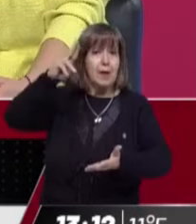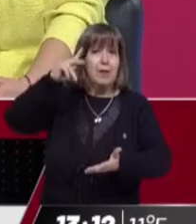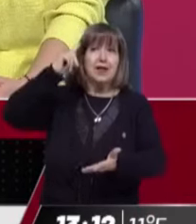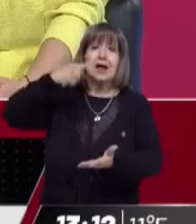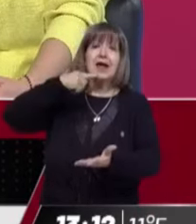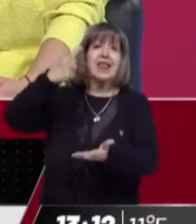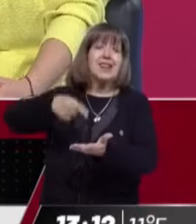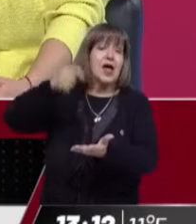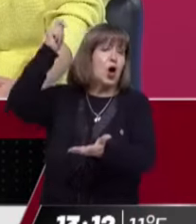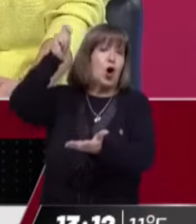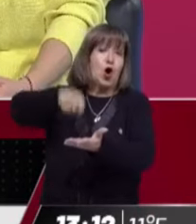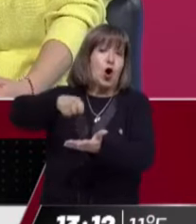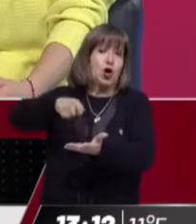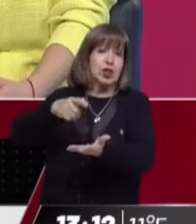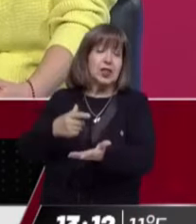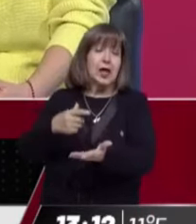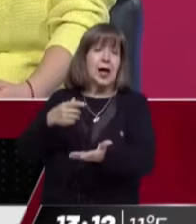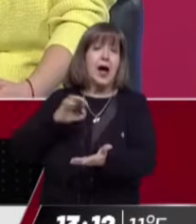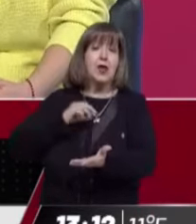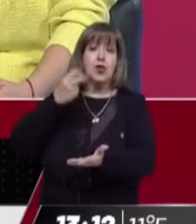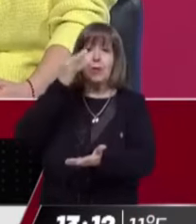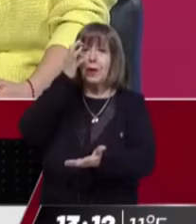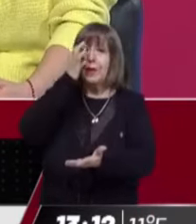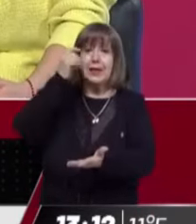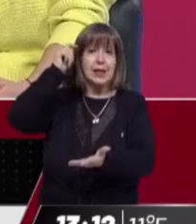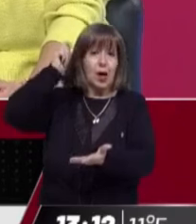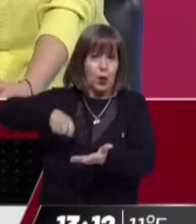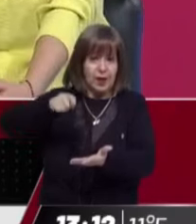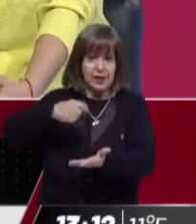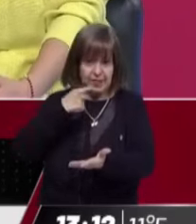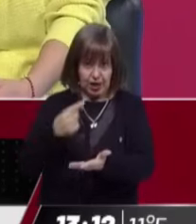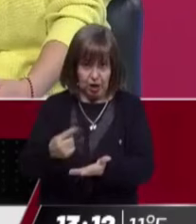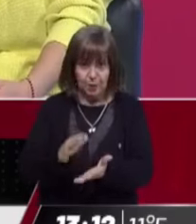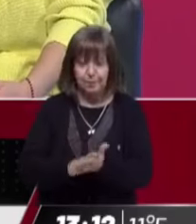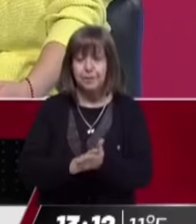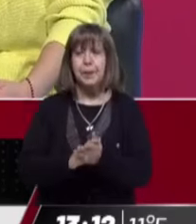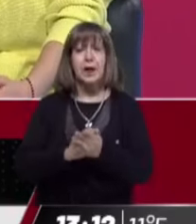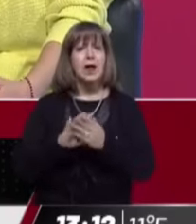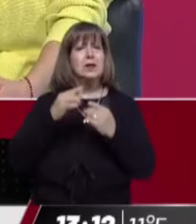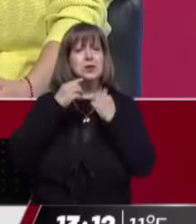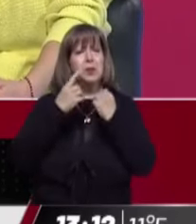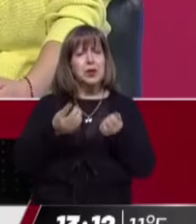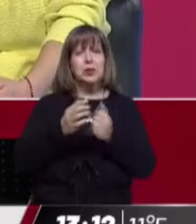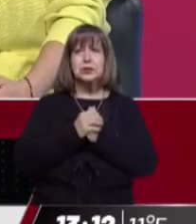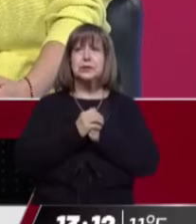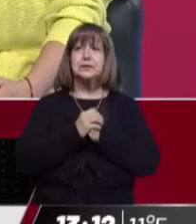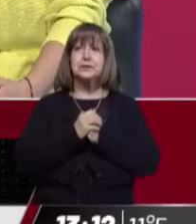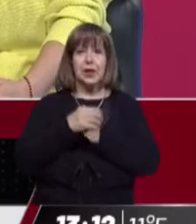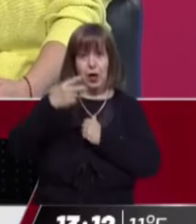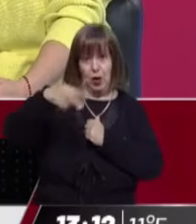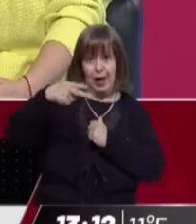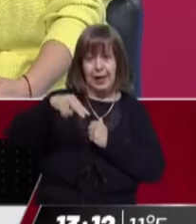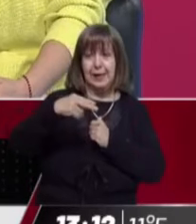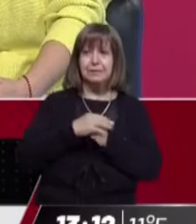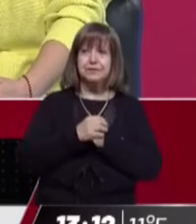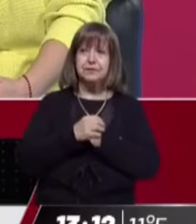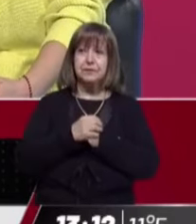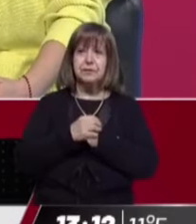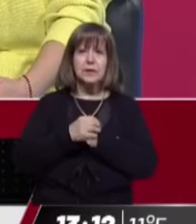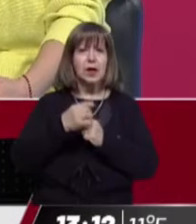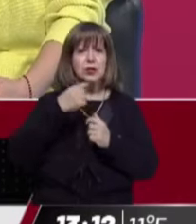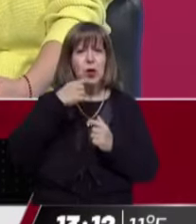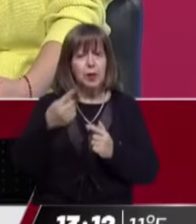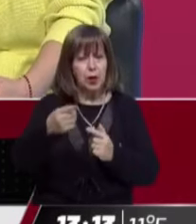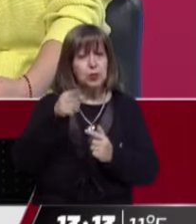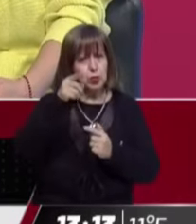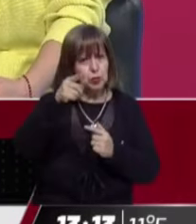2020. ¿Se No, nada entiende? más Sí. ni nada menos que eso. Y si hiciera falta dinero para obras, cuando usted habla de cogestión, ¿La Pampa está dispuesta